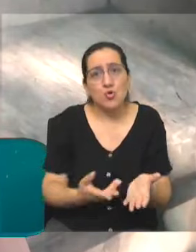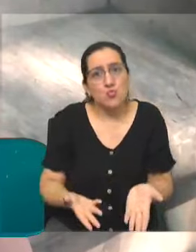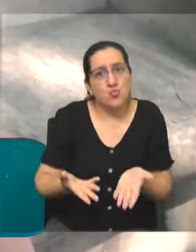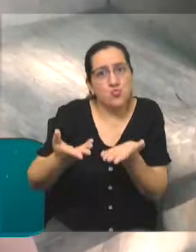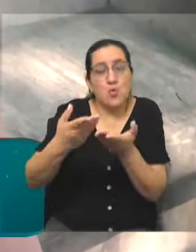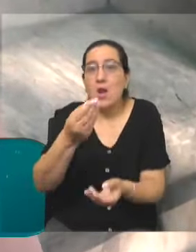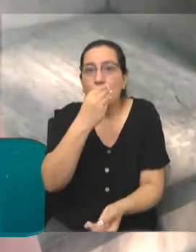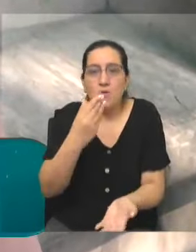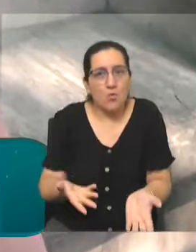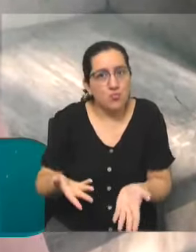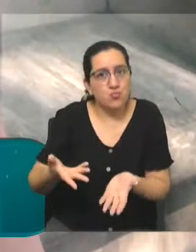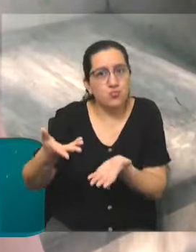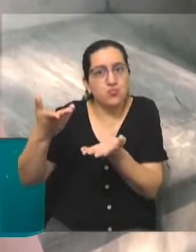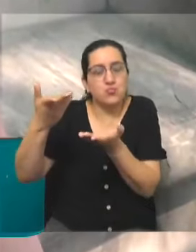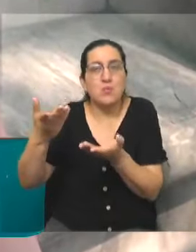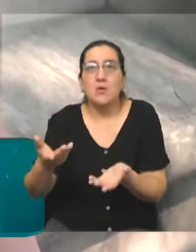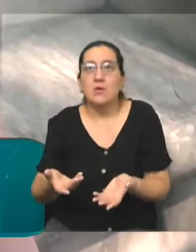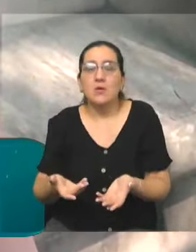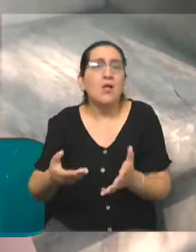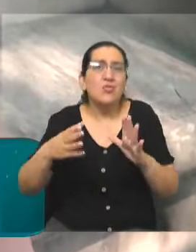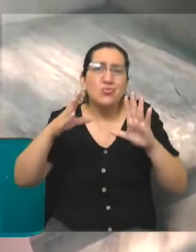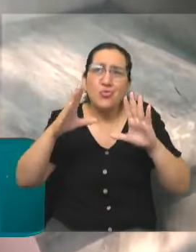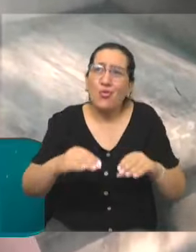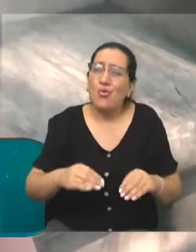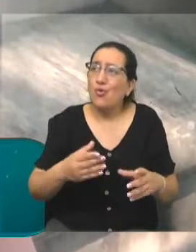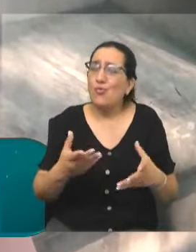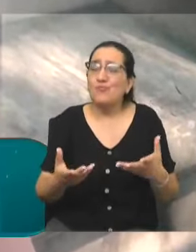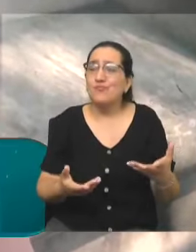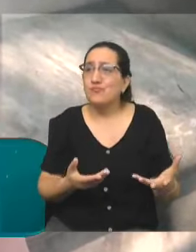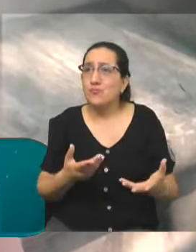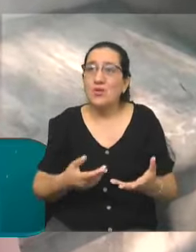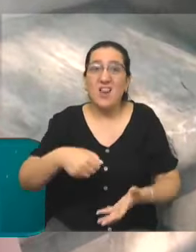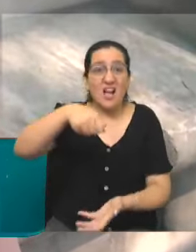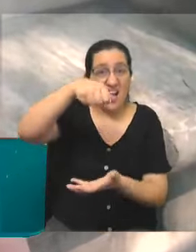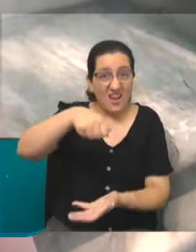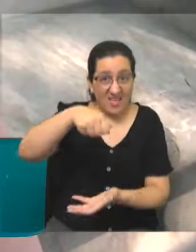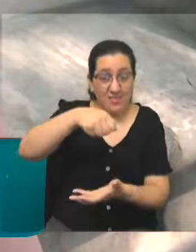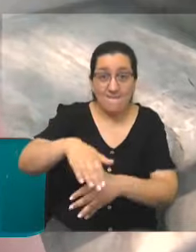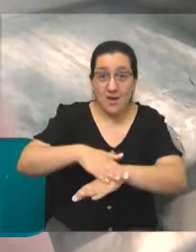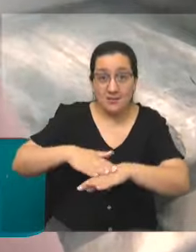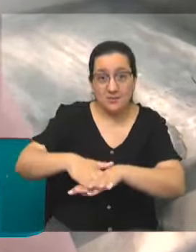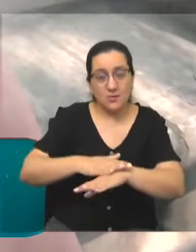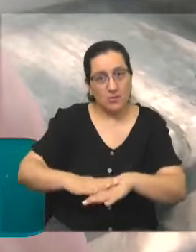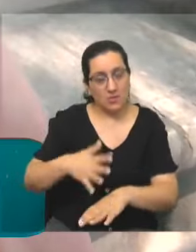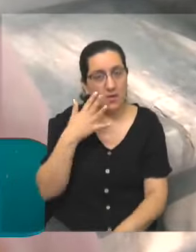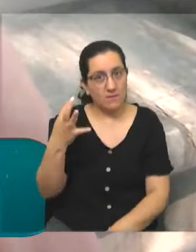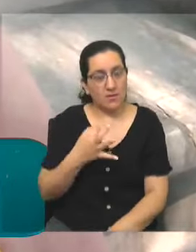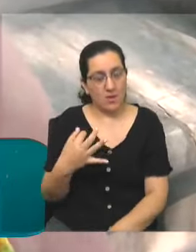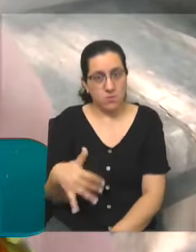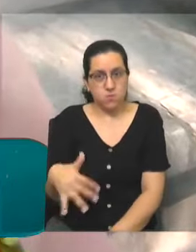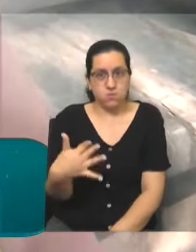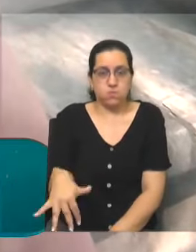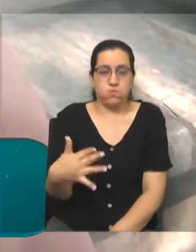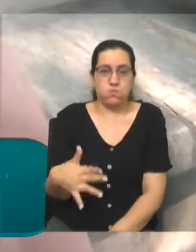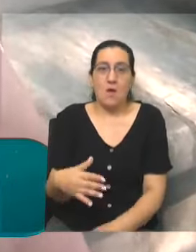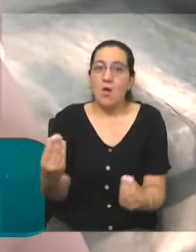comida ha subido demasiado, todo lo que es canasta básica... Hoy realmente está complicada, hay